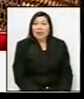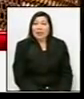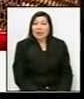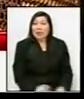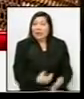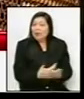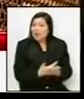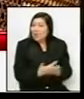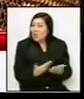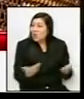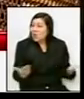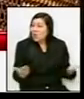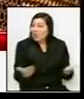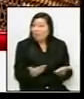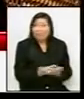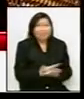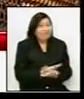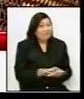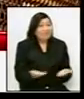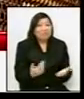No hay ningún sustento,